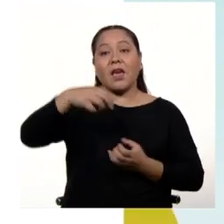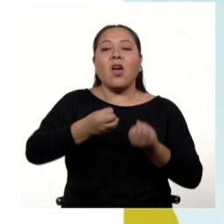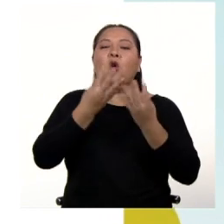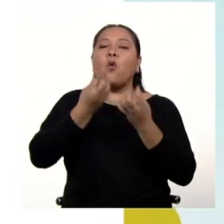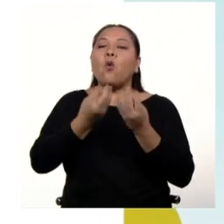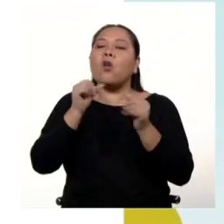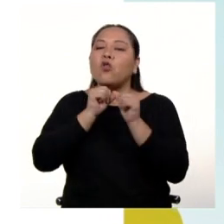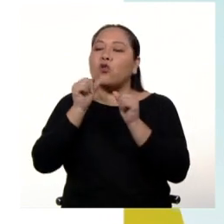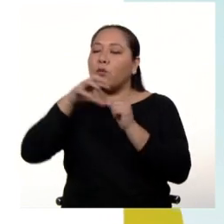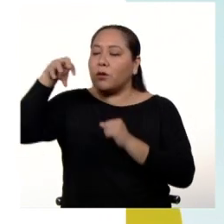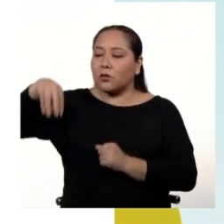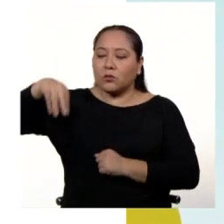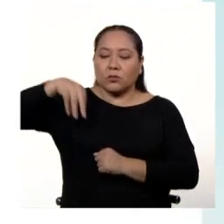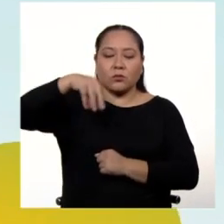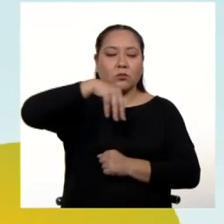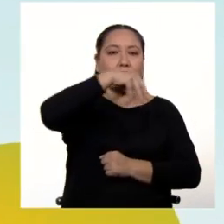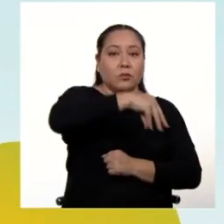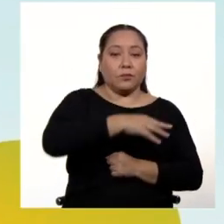de términos.